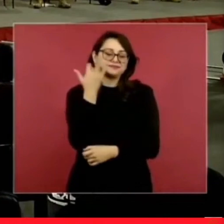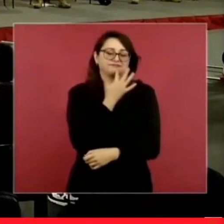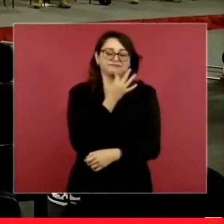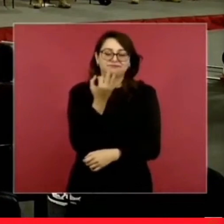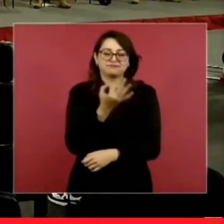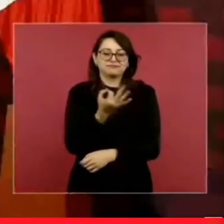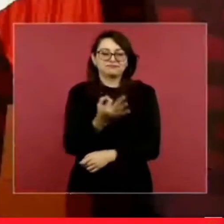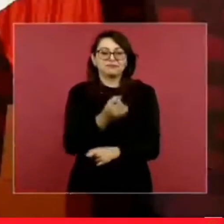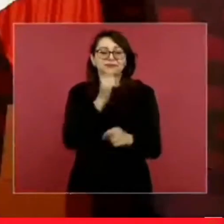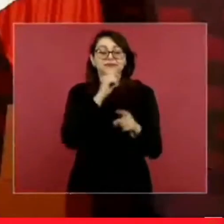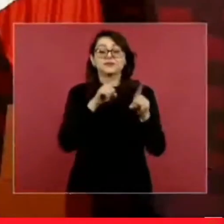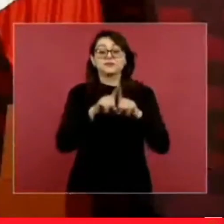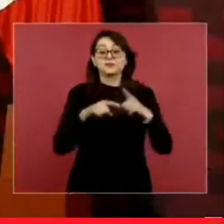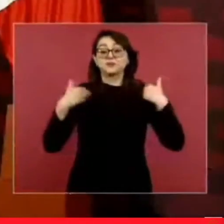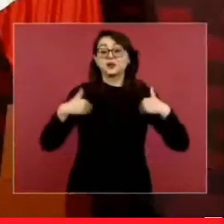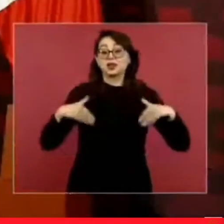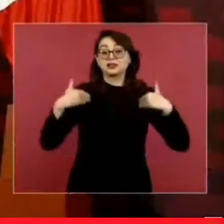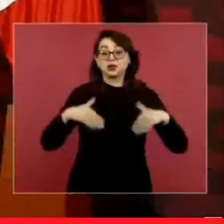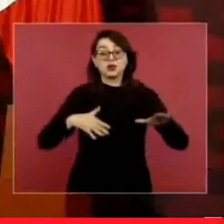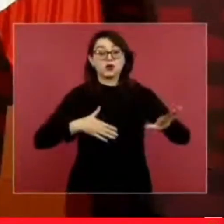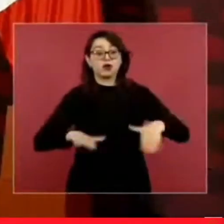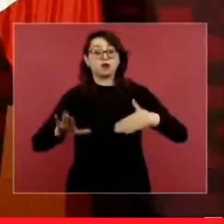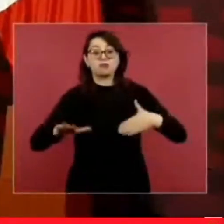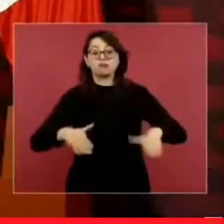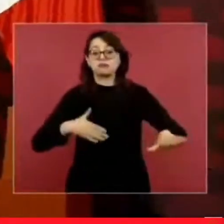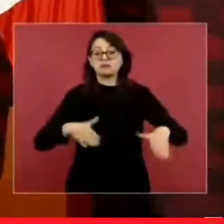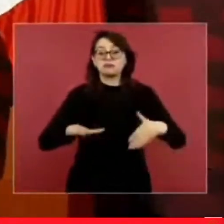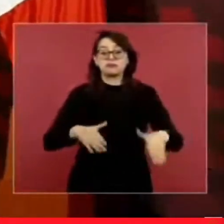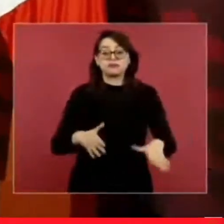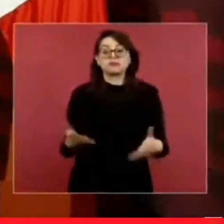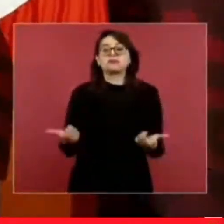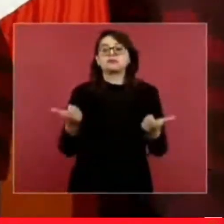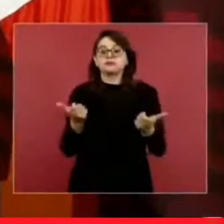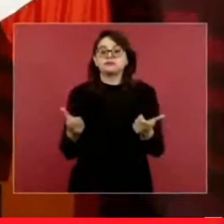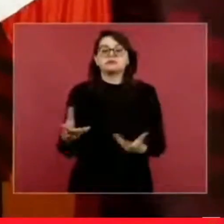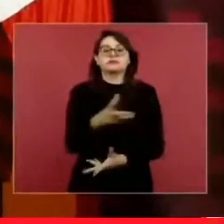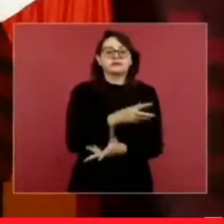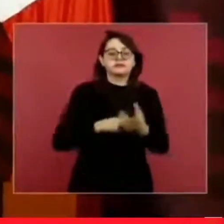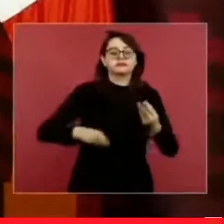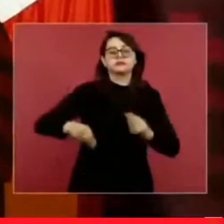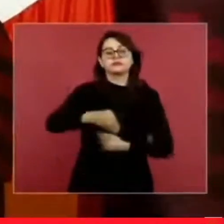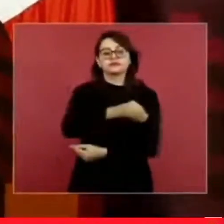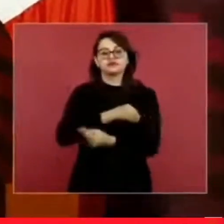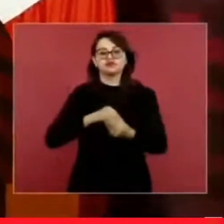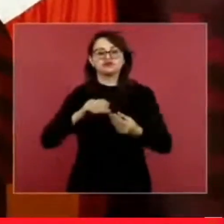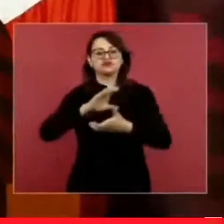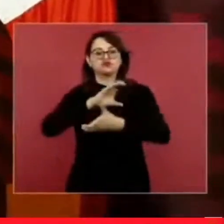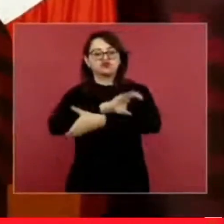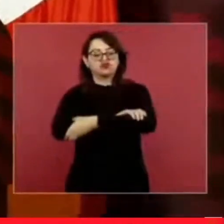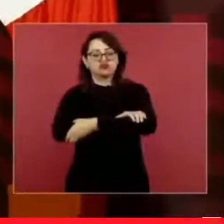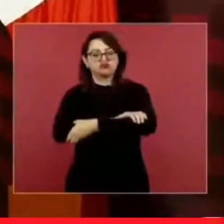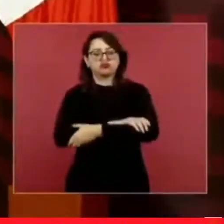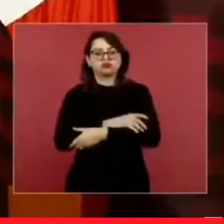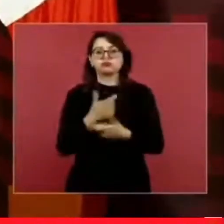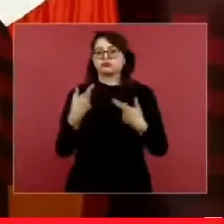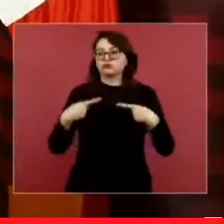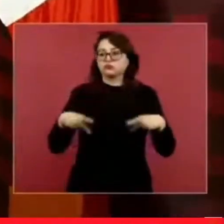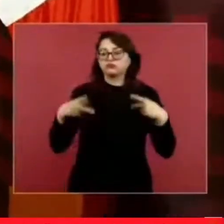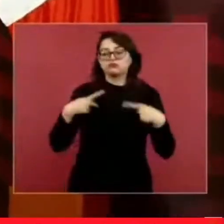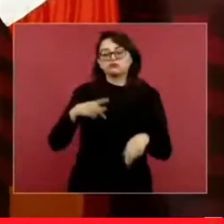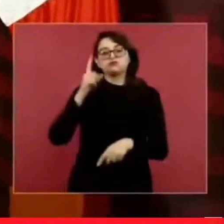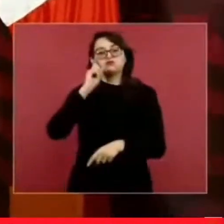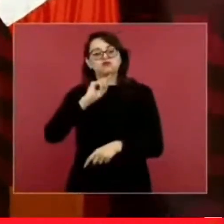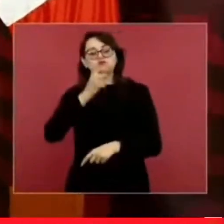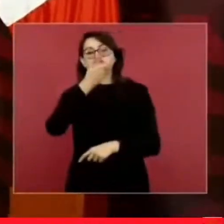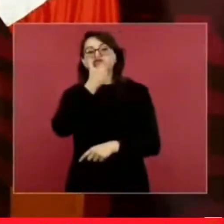realizar paseos de senderismo la intención es generar una economía social y solidaria que mejore los ingresos de mujeres de